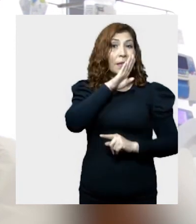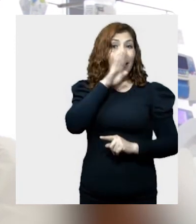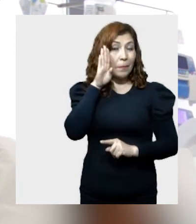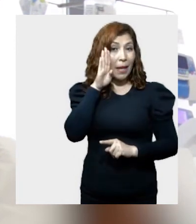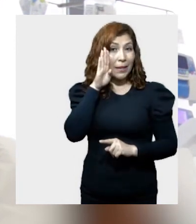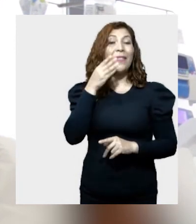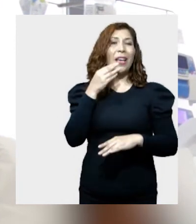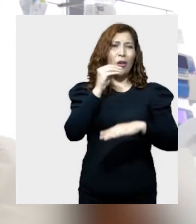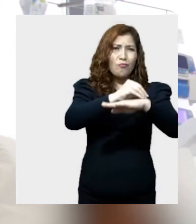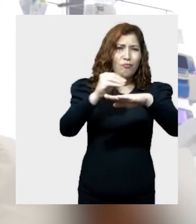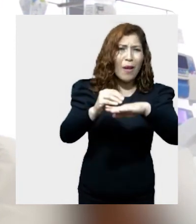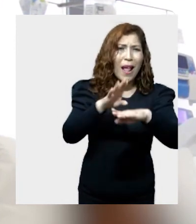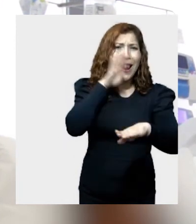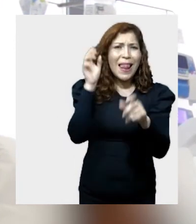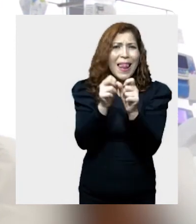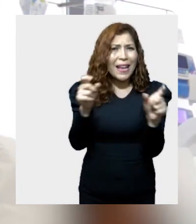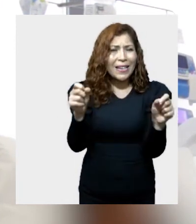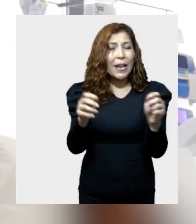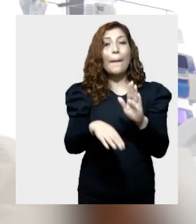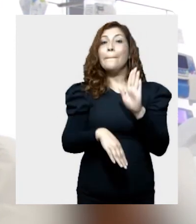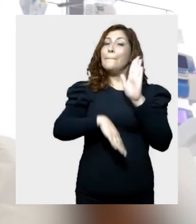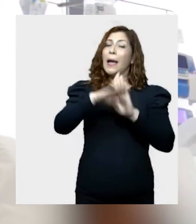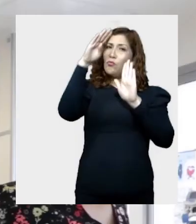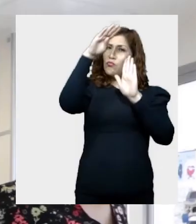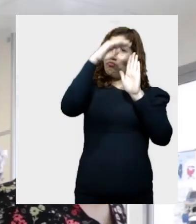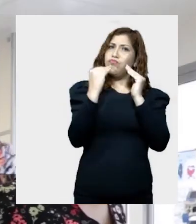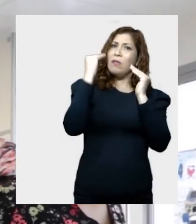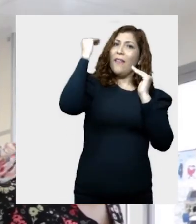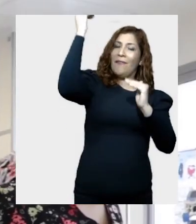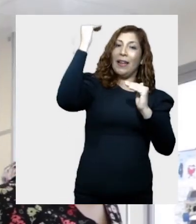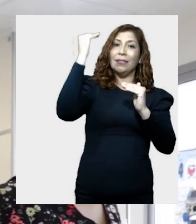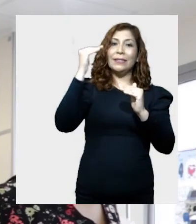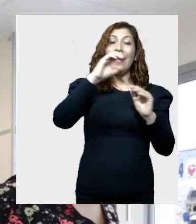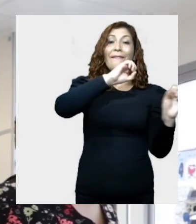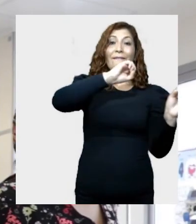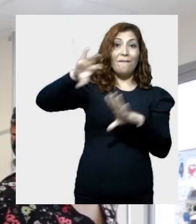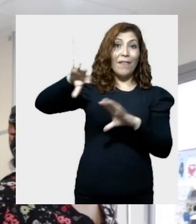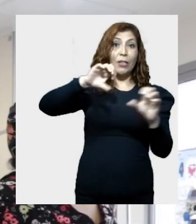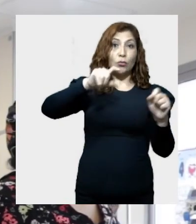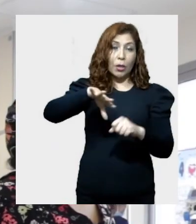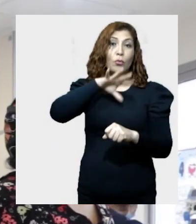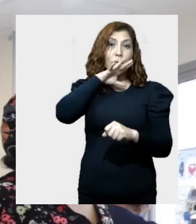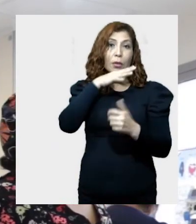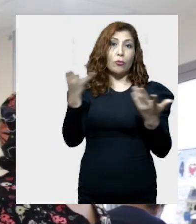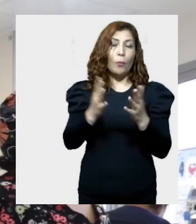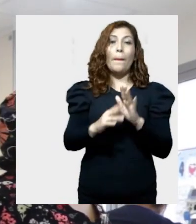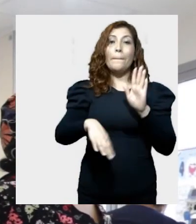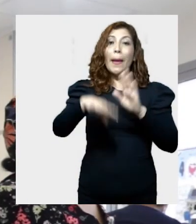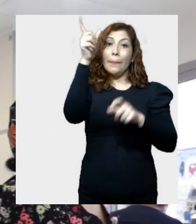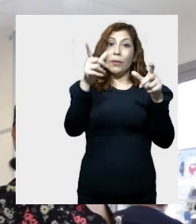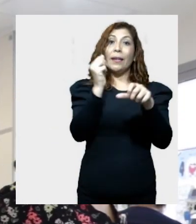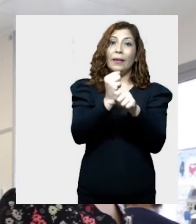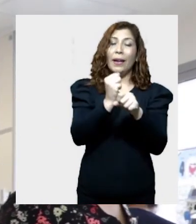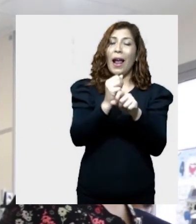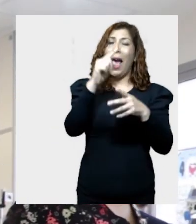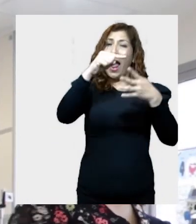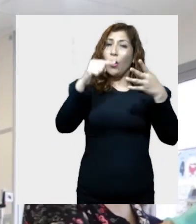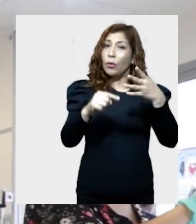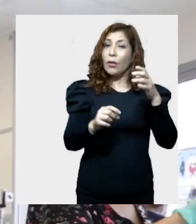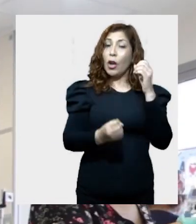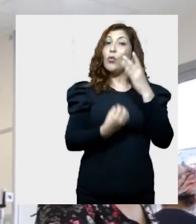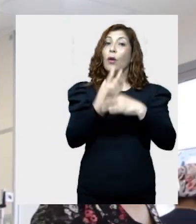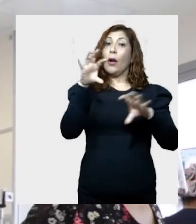y desinfectar, mayores estándares de manejo de residuos y más dotación son solo algunos de los